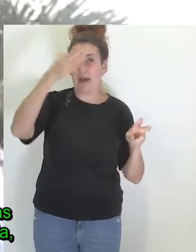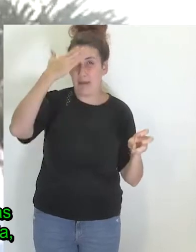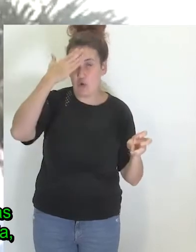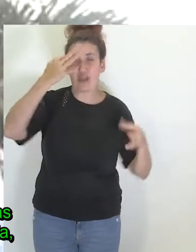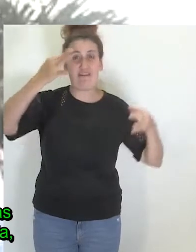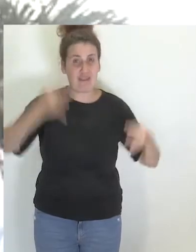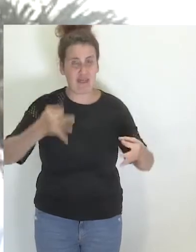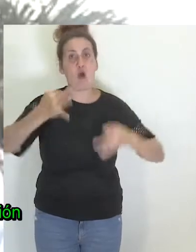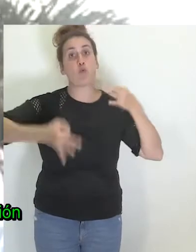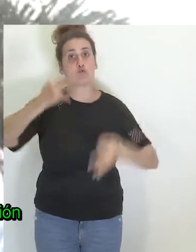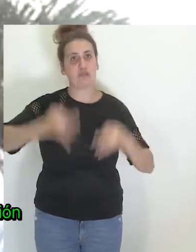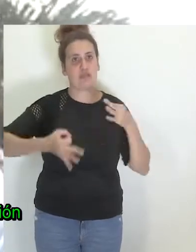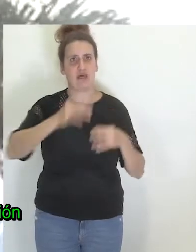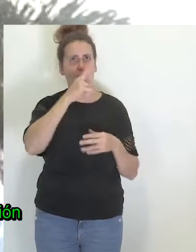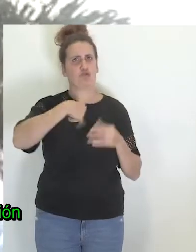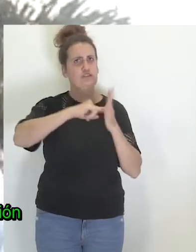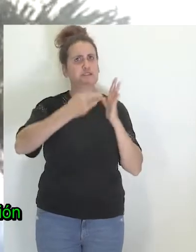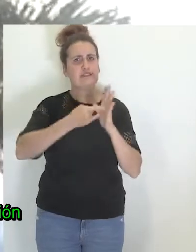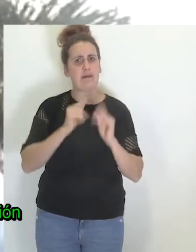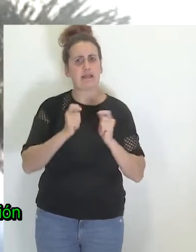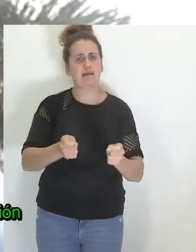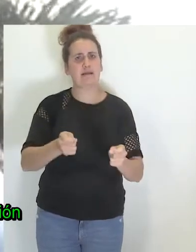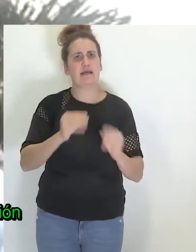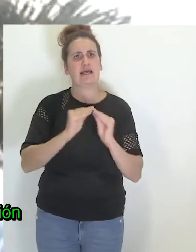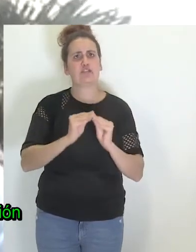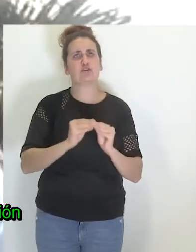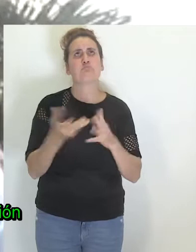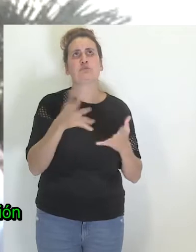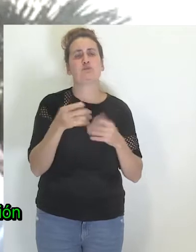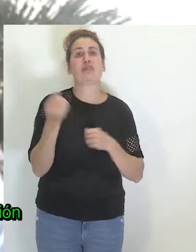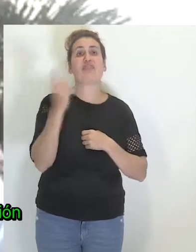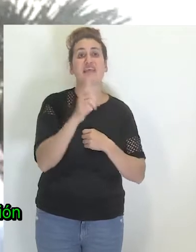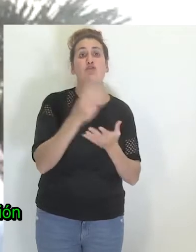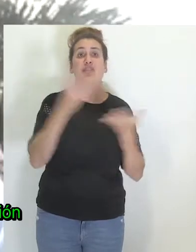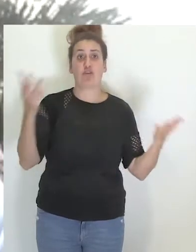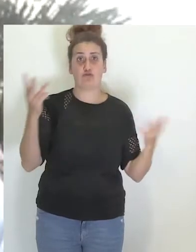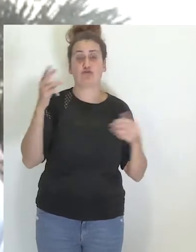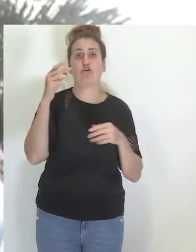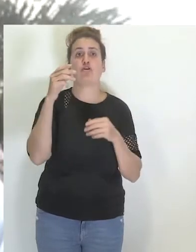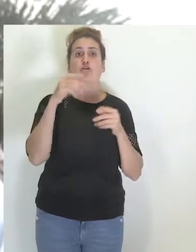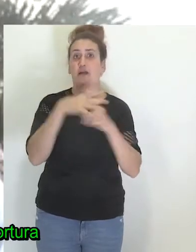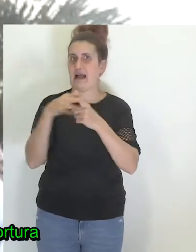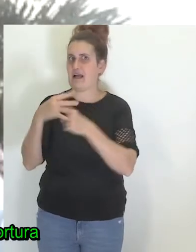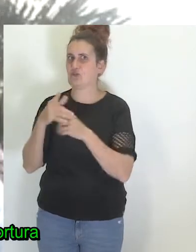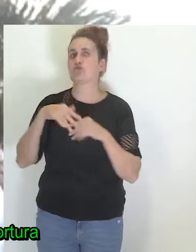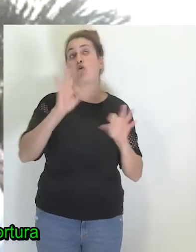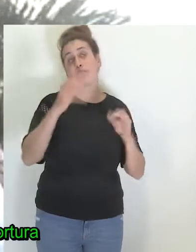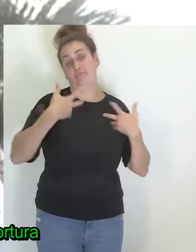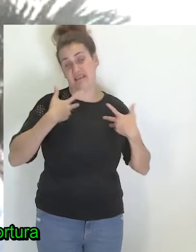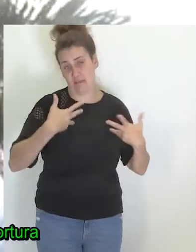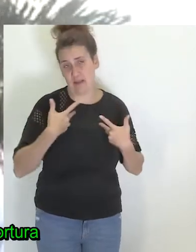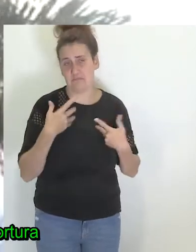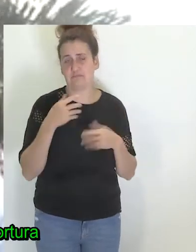memoria, verdad y justicia, pues hemos hecho la sistematización de al menos 118 casos o víctimas,